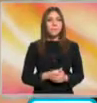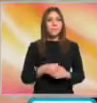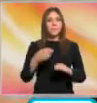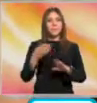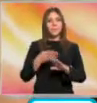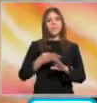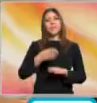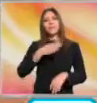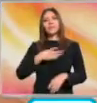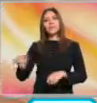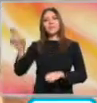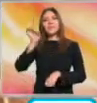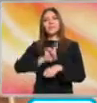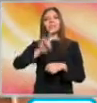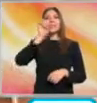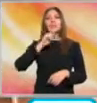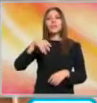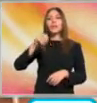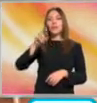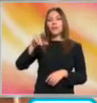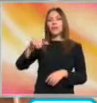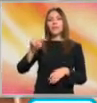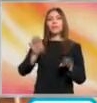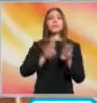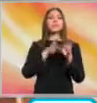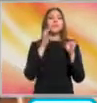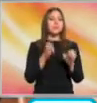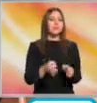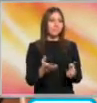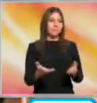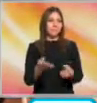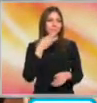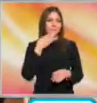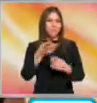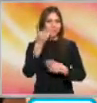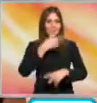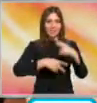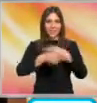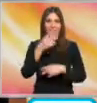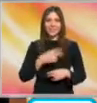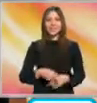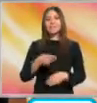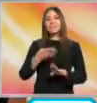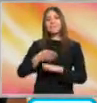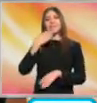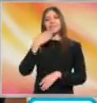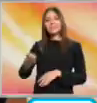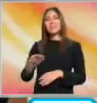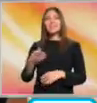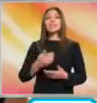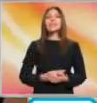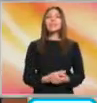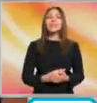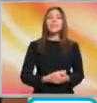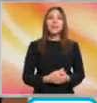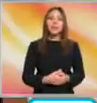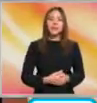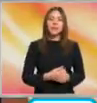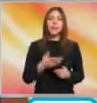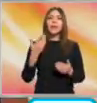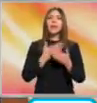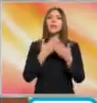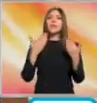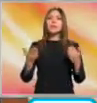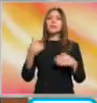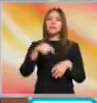Muy buenos días, Norma, ¿qué tal? Hola. ¿Cómo estás? Y que como siempre, muy bien. Bienvenida. ¿Qué tal, Humbertito? Oye, pues sí, efectivamente el tema